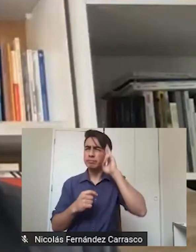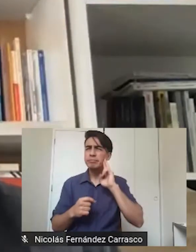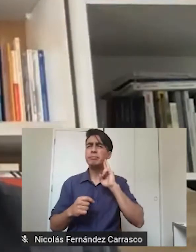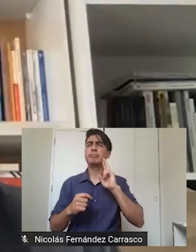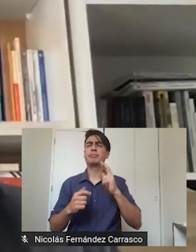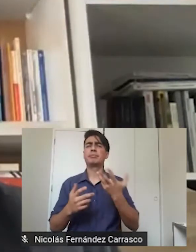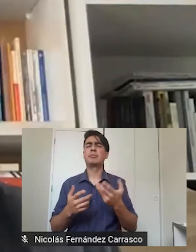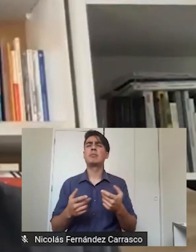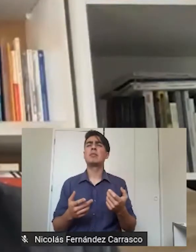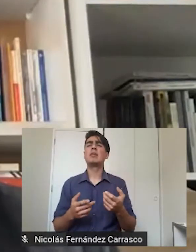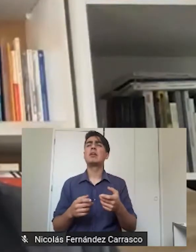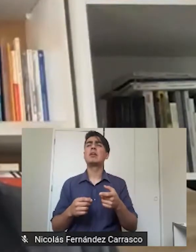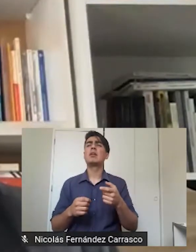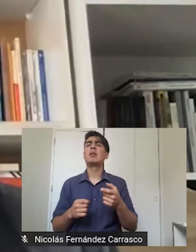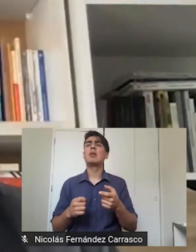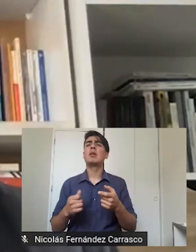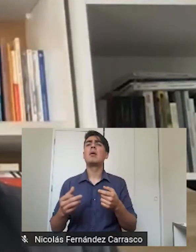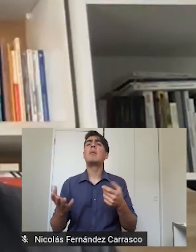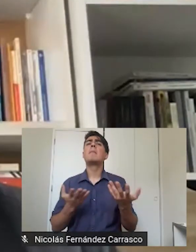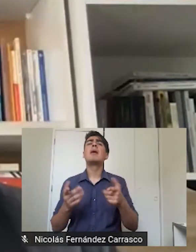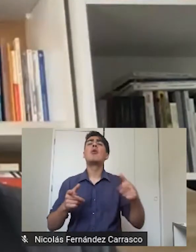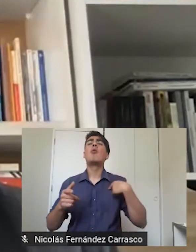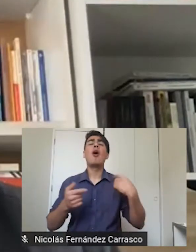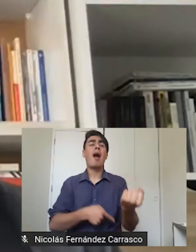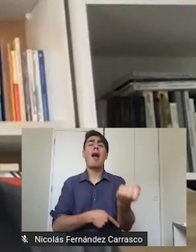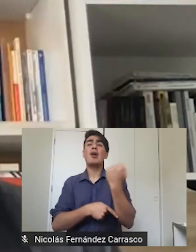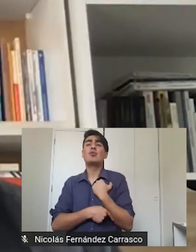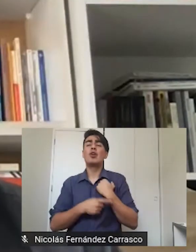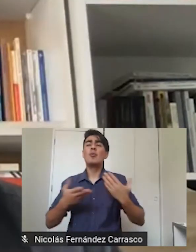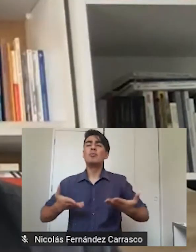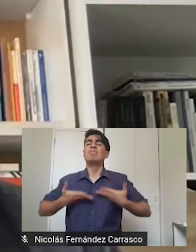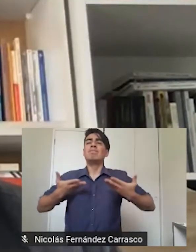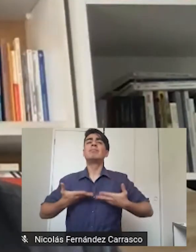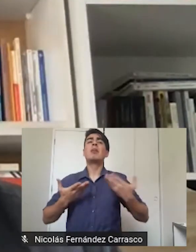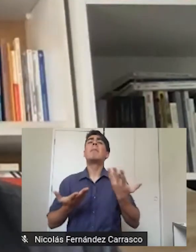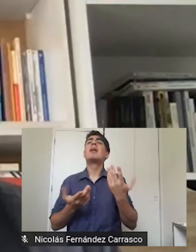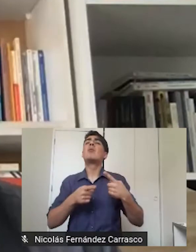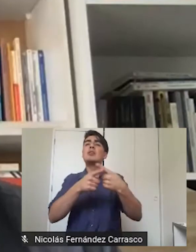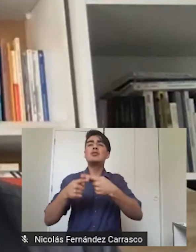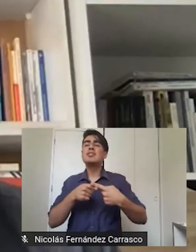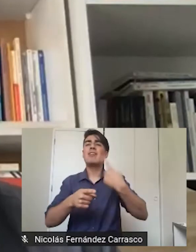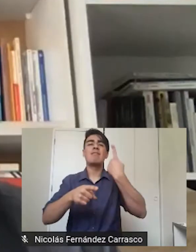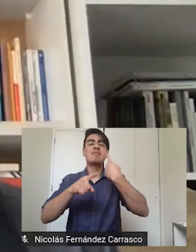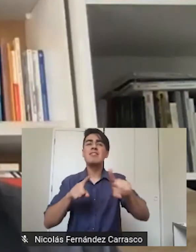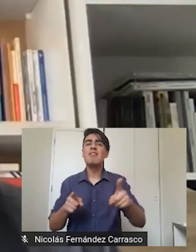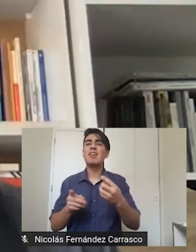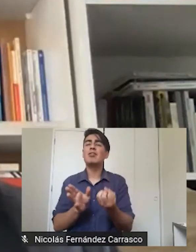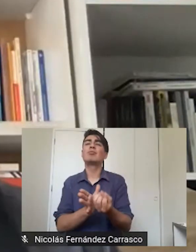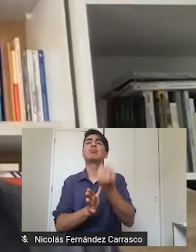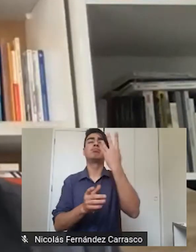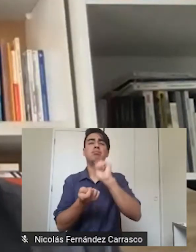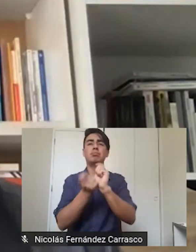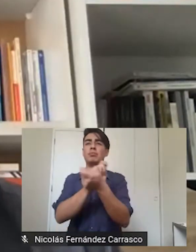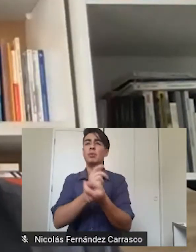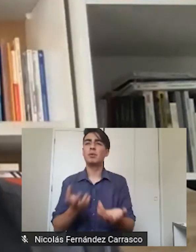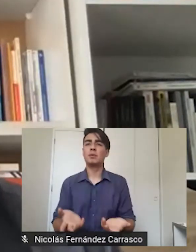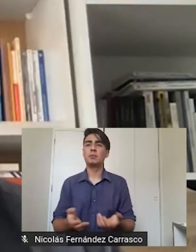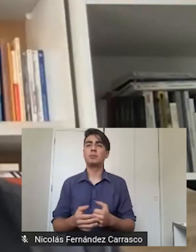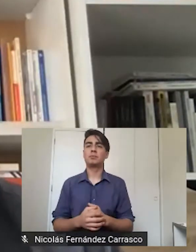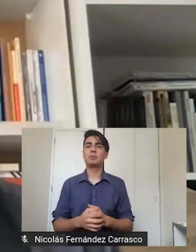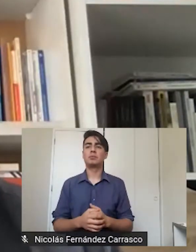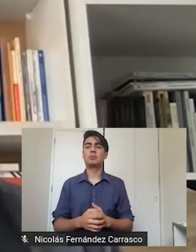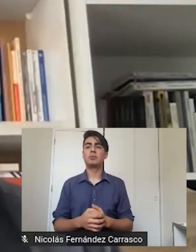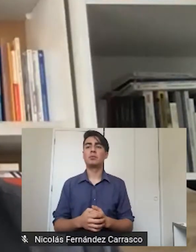un destello de esperanza para una educación diferente y para una sociedad que sea diferente. Creo que